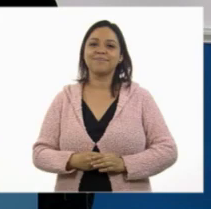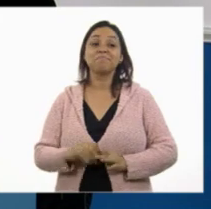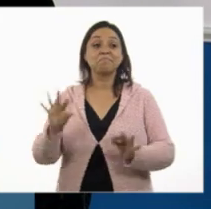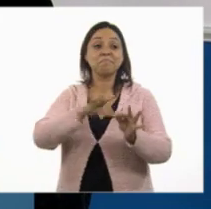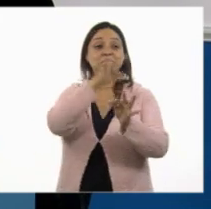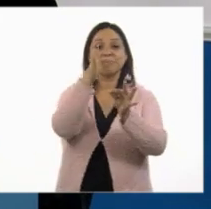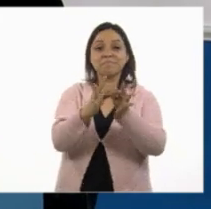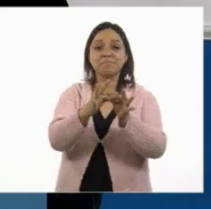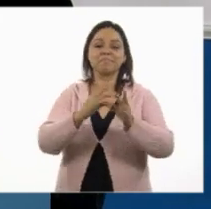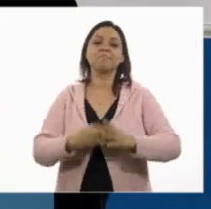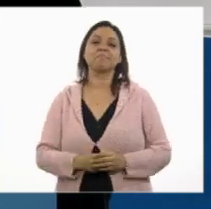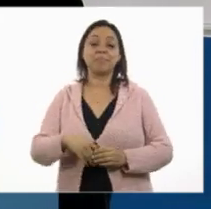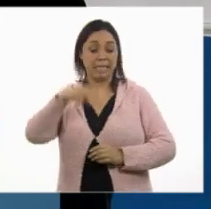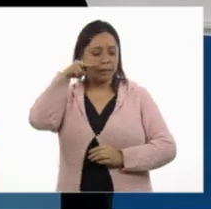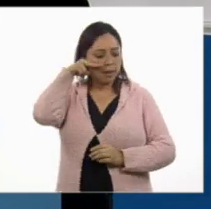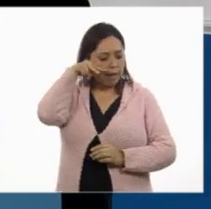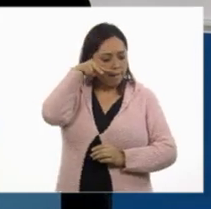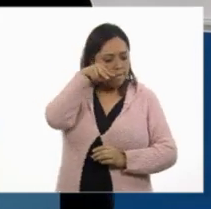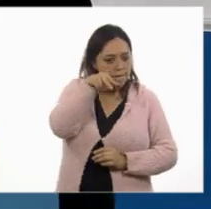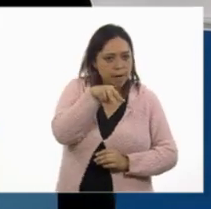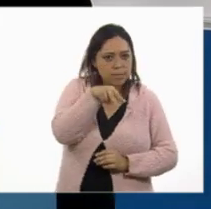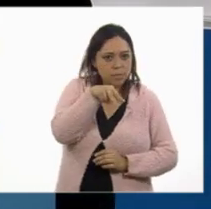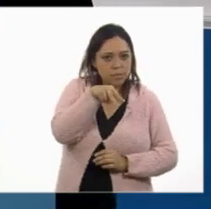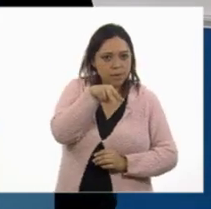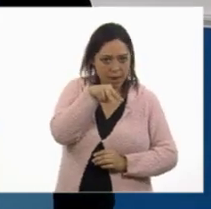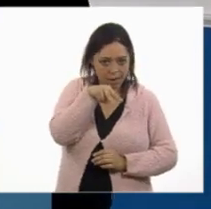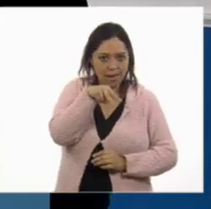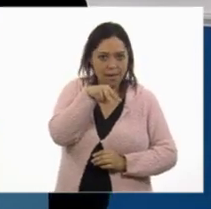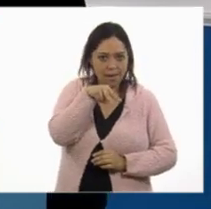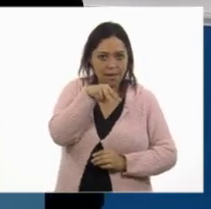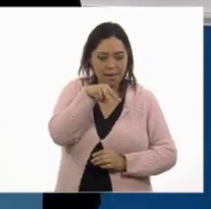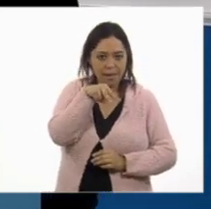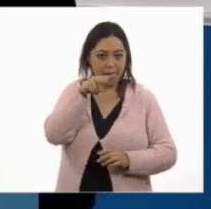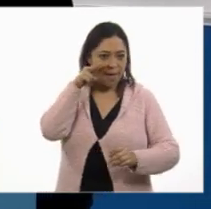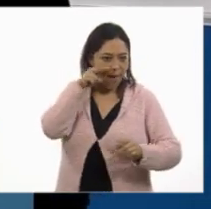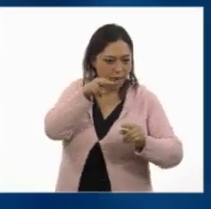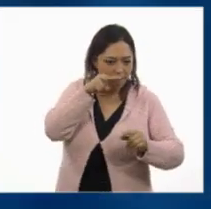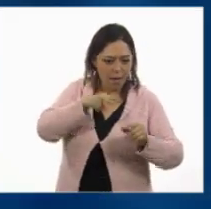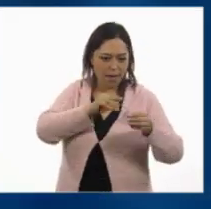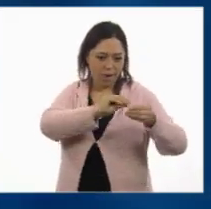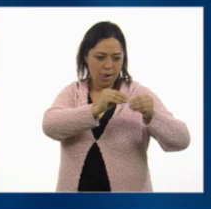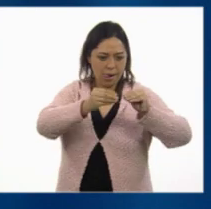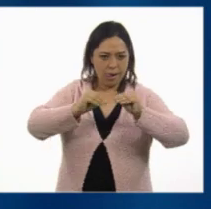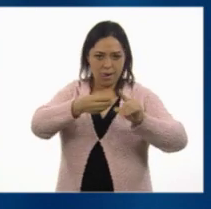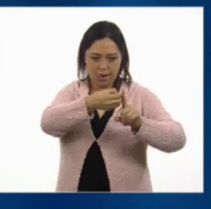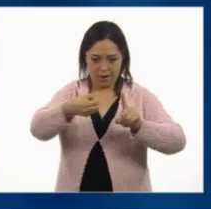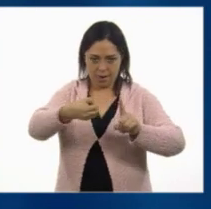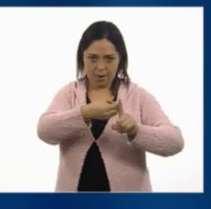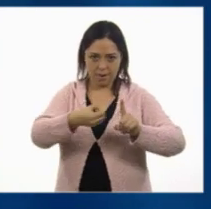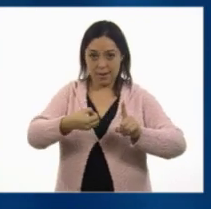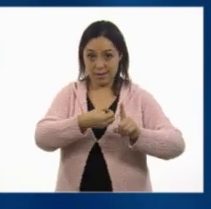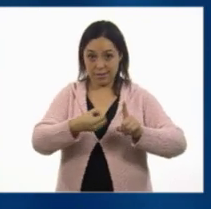Listo. Mira, vas a observarlos y vamos a ponerlos bien en la letra como va para que sea más rápido la identificación.